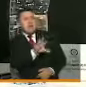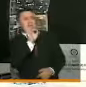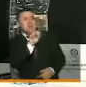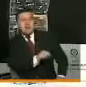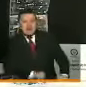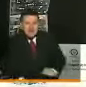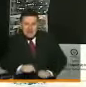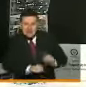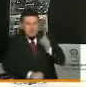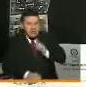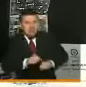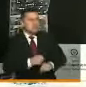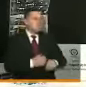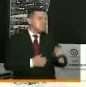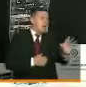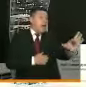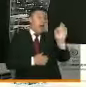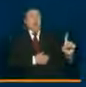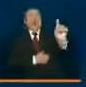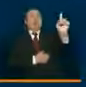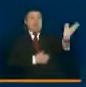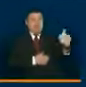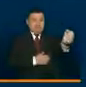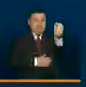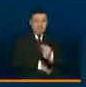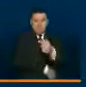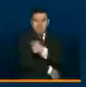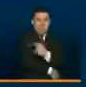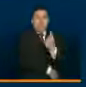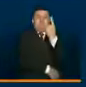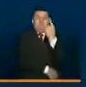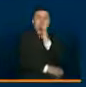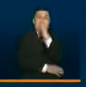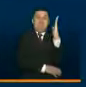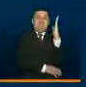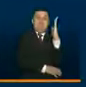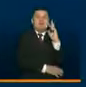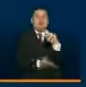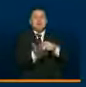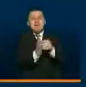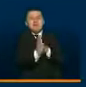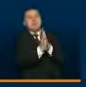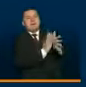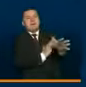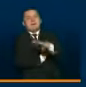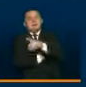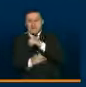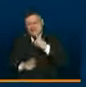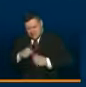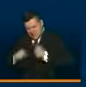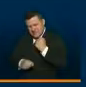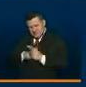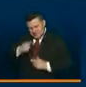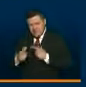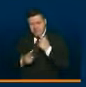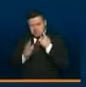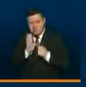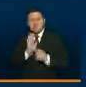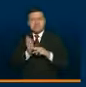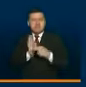servicios generales para que fuera la primera vacunada en barranquilla les mandaba un mensaje de que su lucha era visible